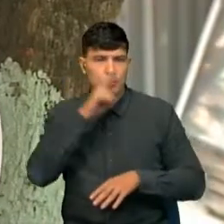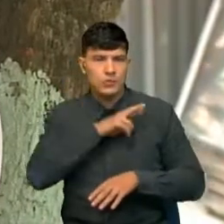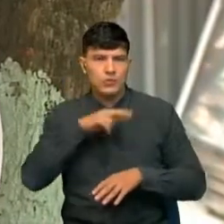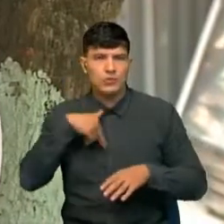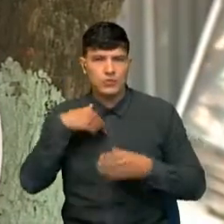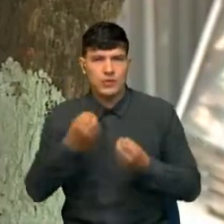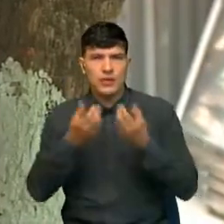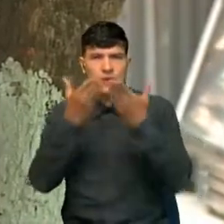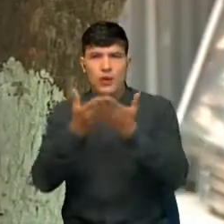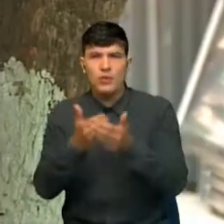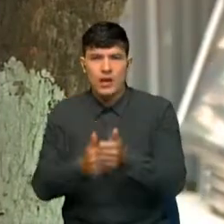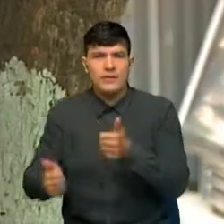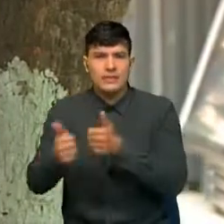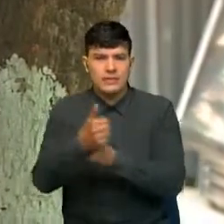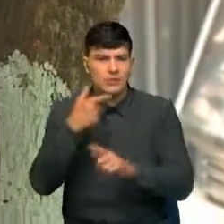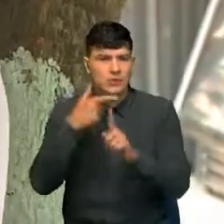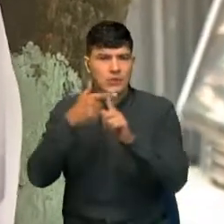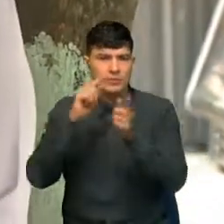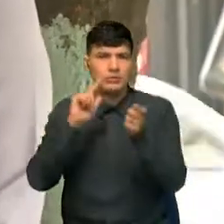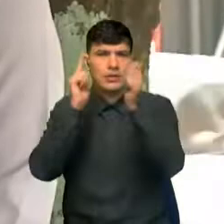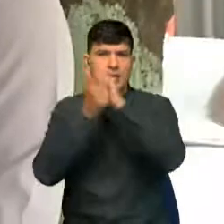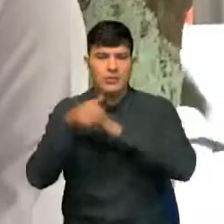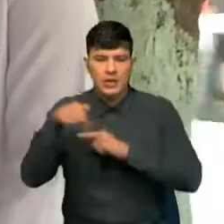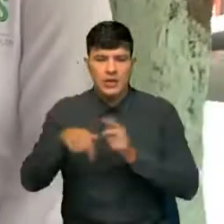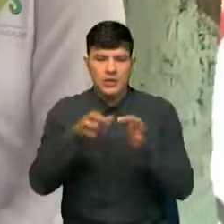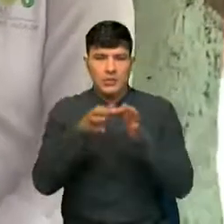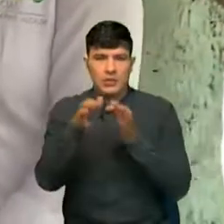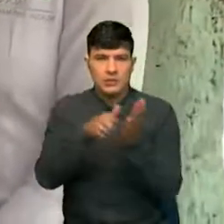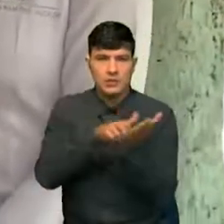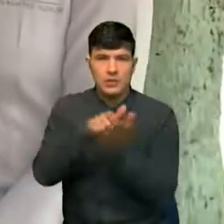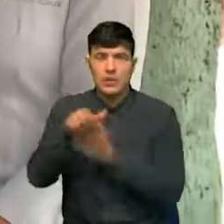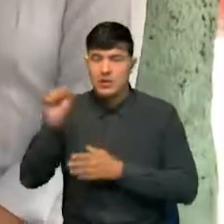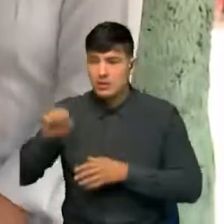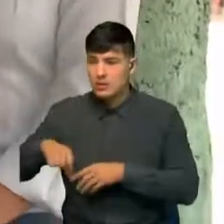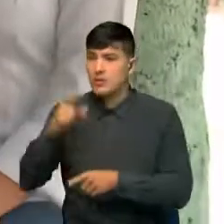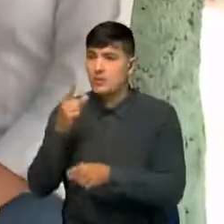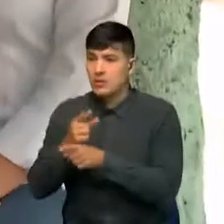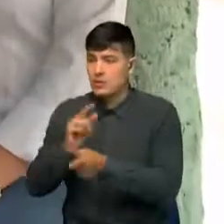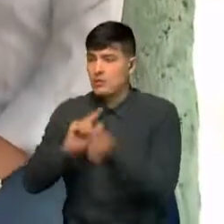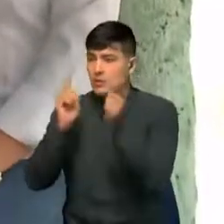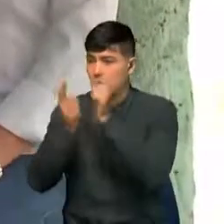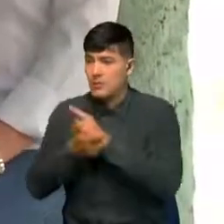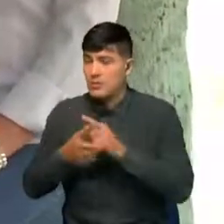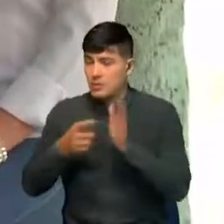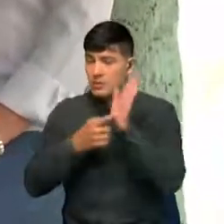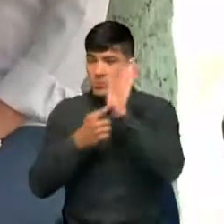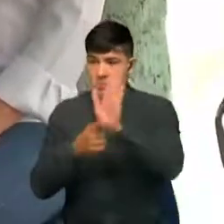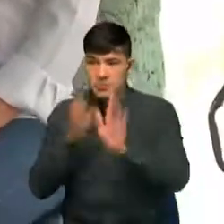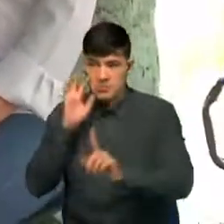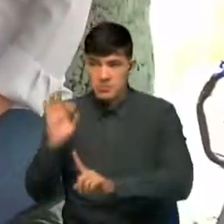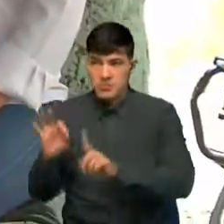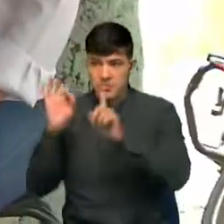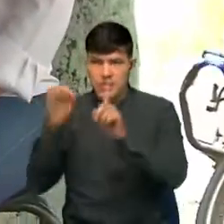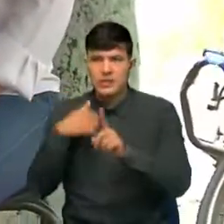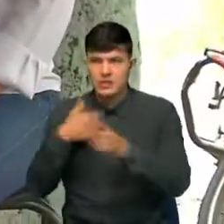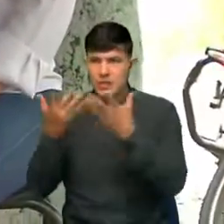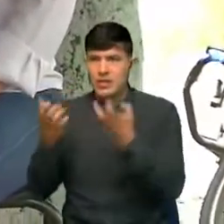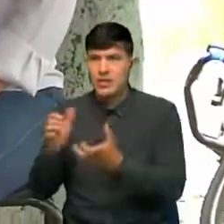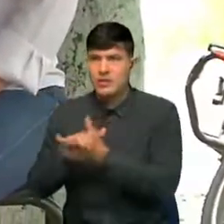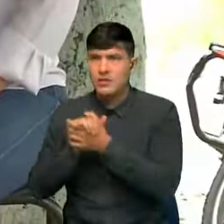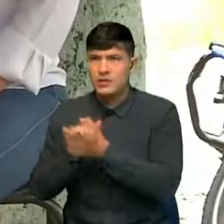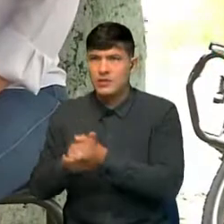gran transformación del municipio de Girón. Una transformación muy visible. A propósito, yo le quiero presentar a usted a una mujer